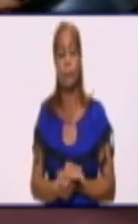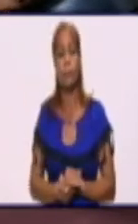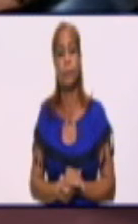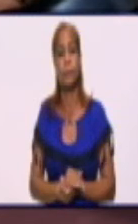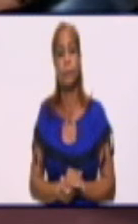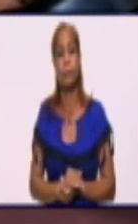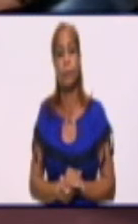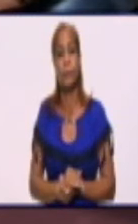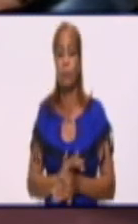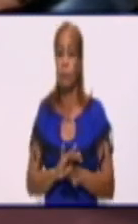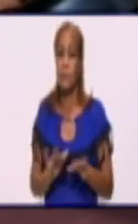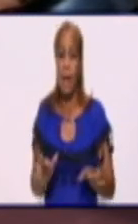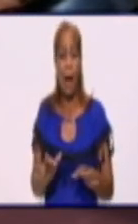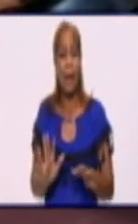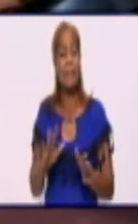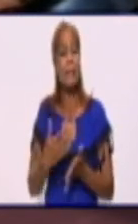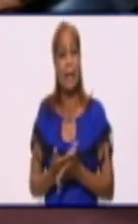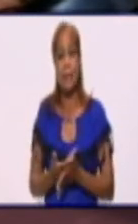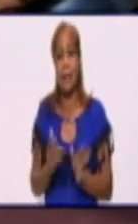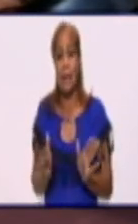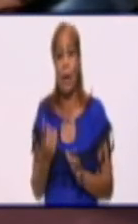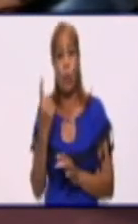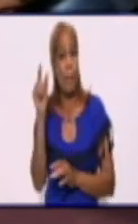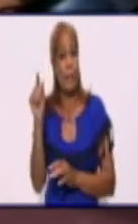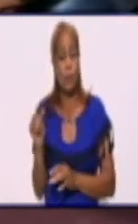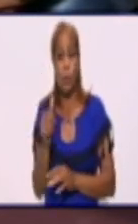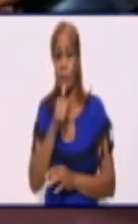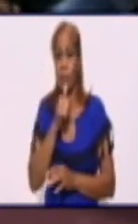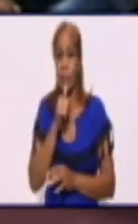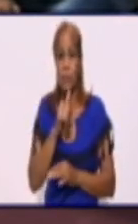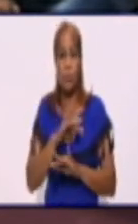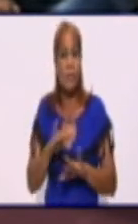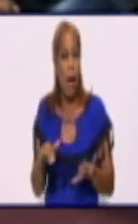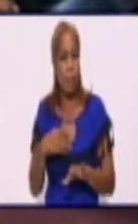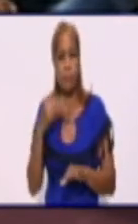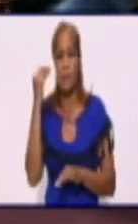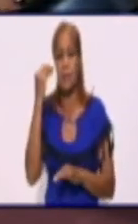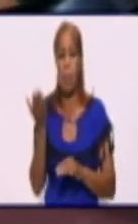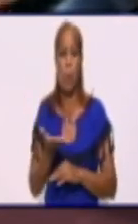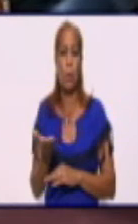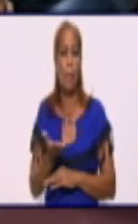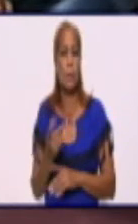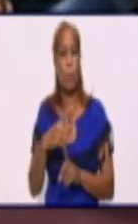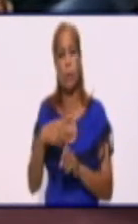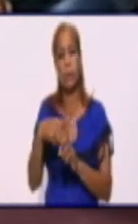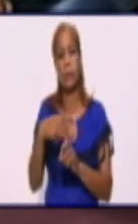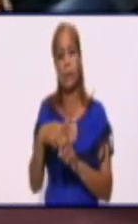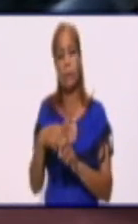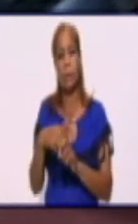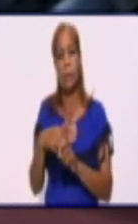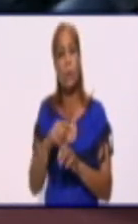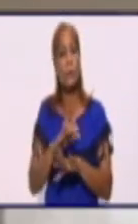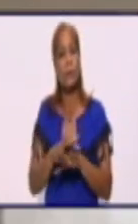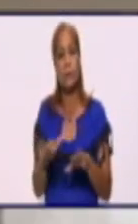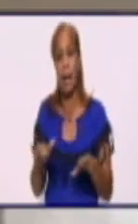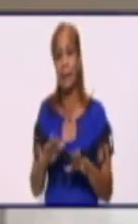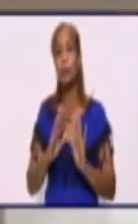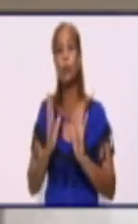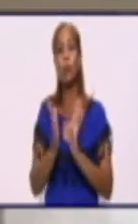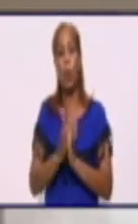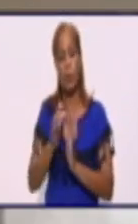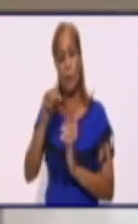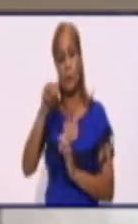sale sospechoso, para nosotros es un positivo. Ahora y como ya tal, Granma no tiene que mandar muestras a ningún otro laboratorio, todo es aquí en Granma.